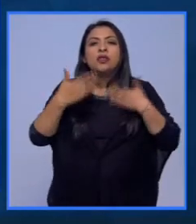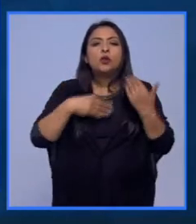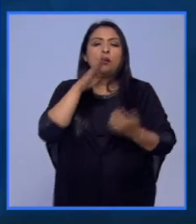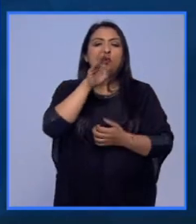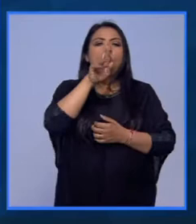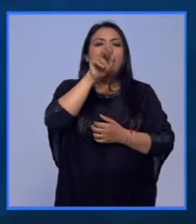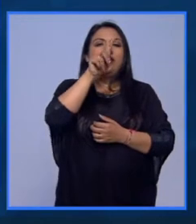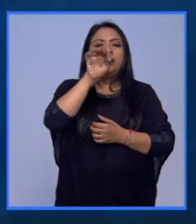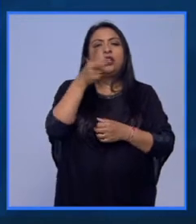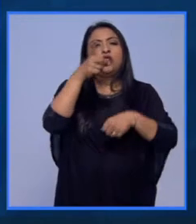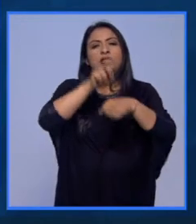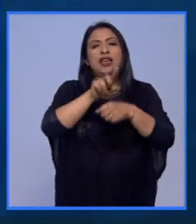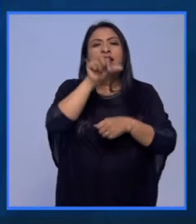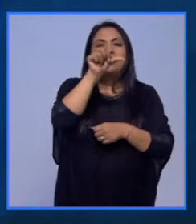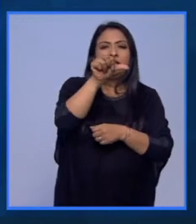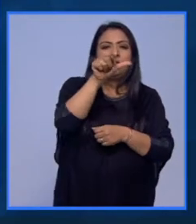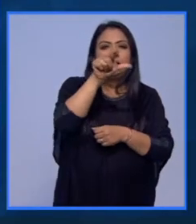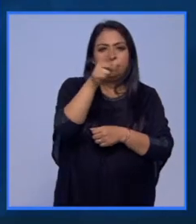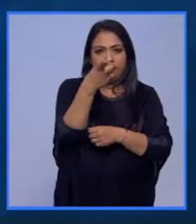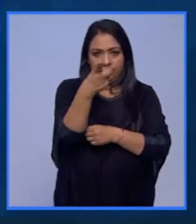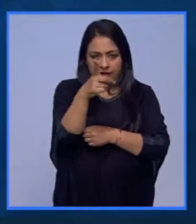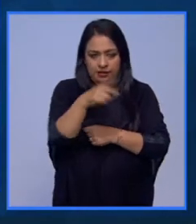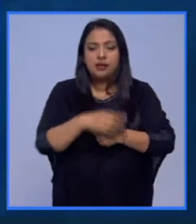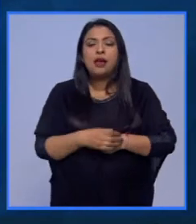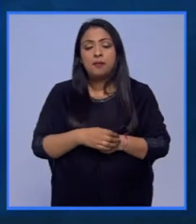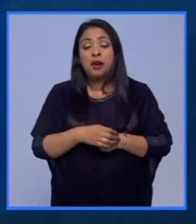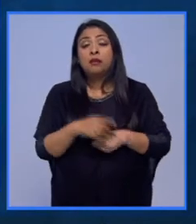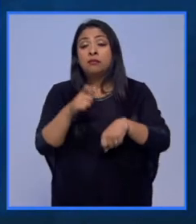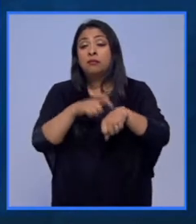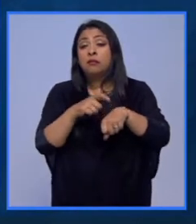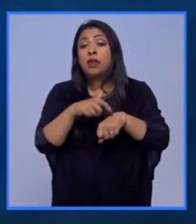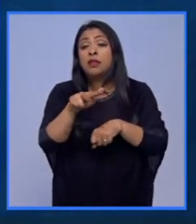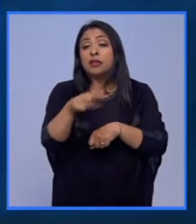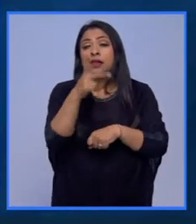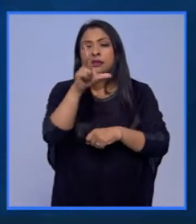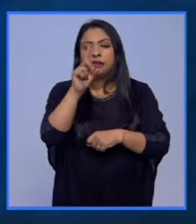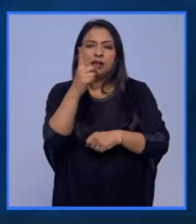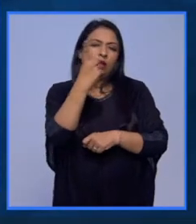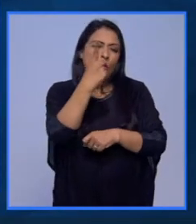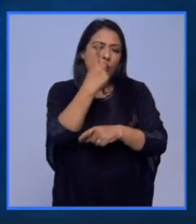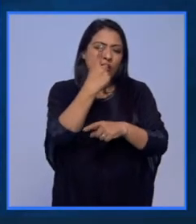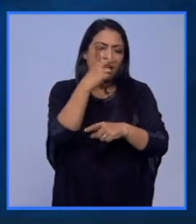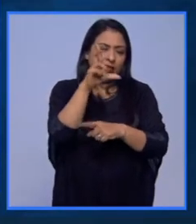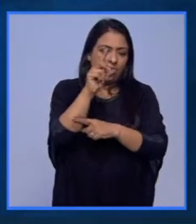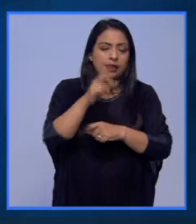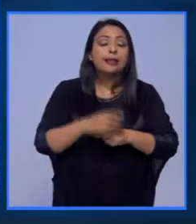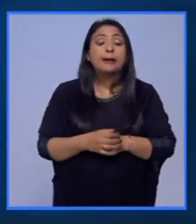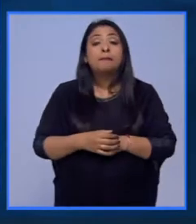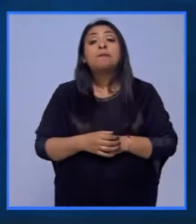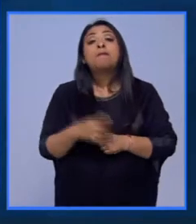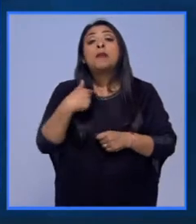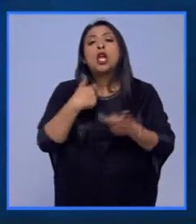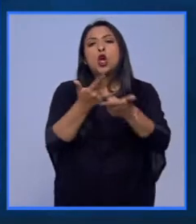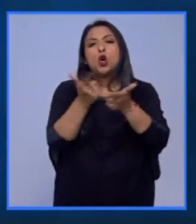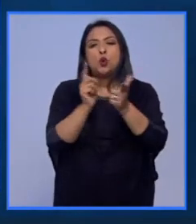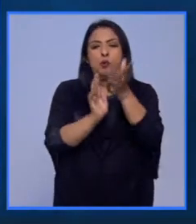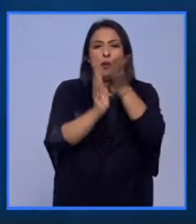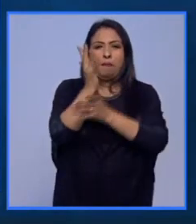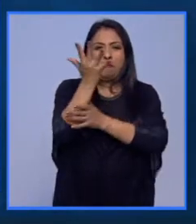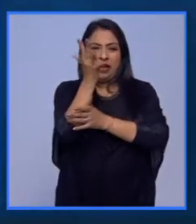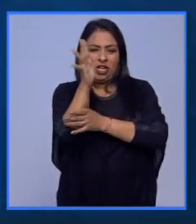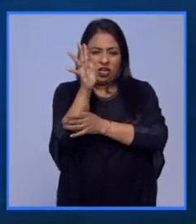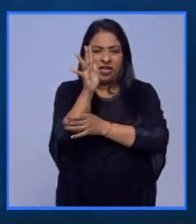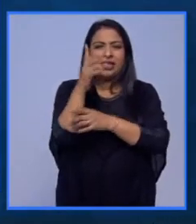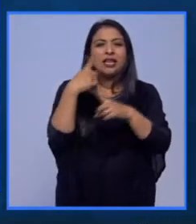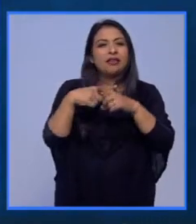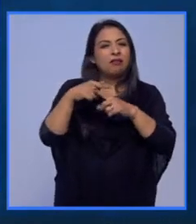los días 16 y 17 de diciembre a las 13:30 horas. Es un grupo de marionetas a cargo de